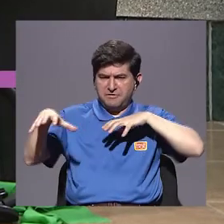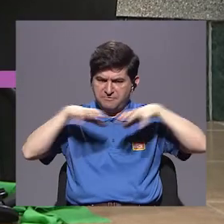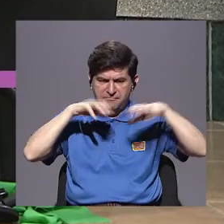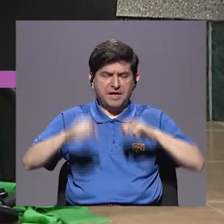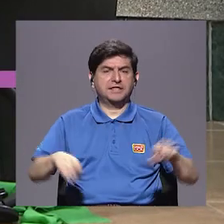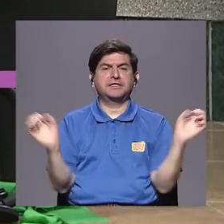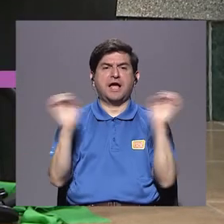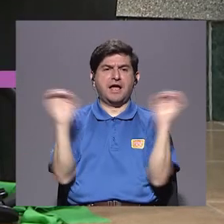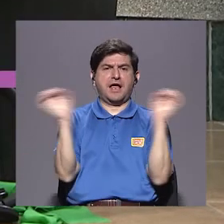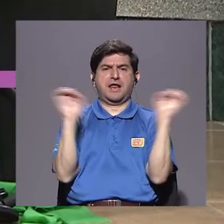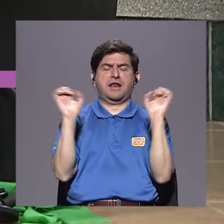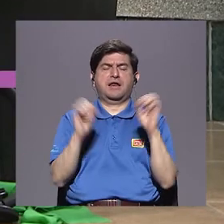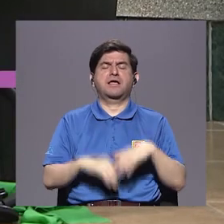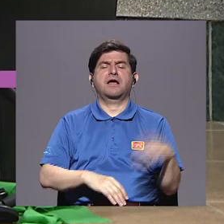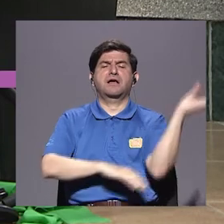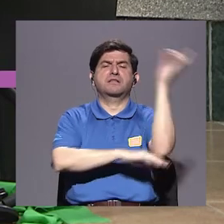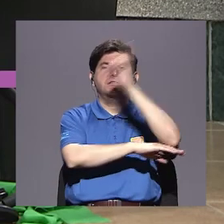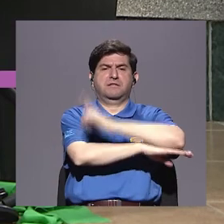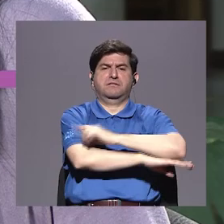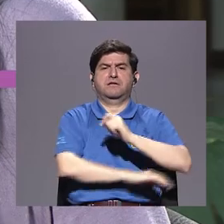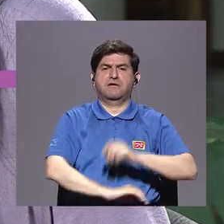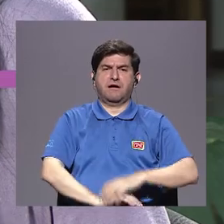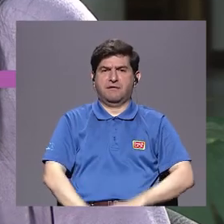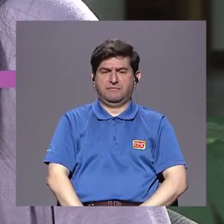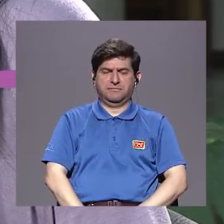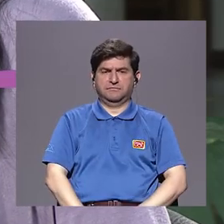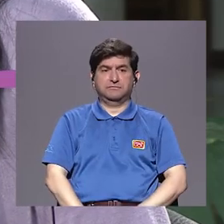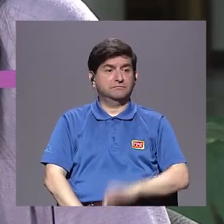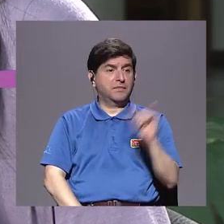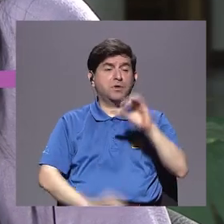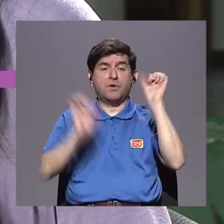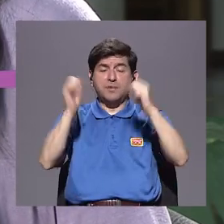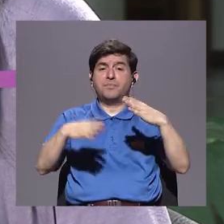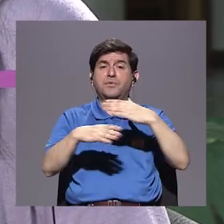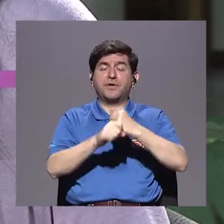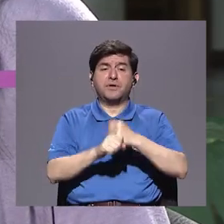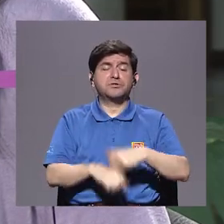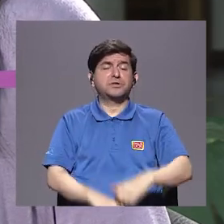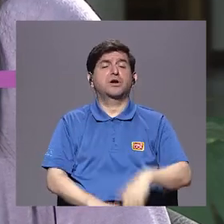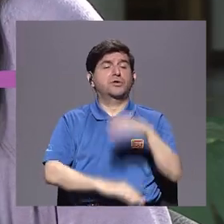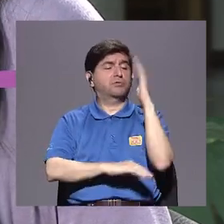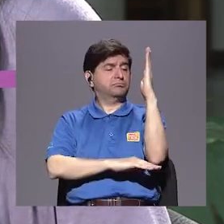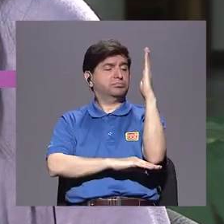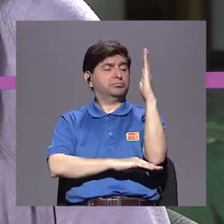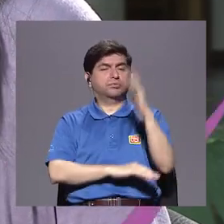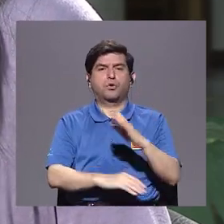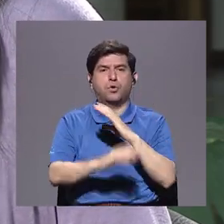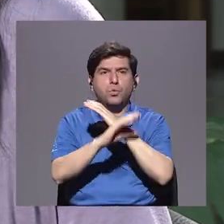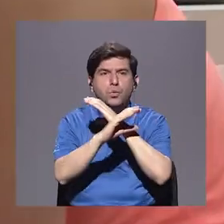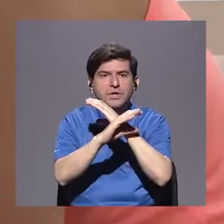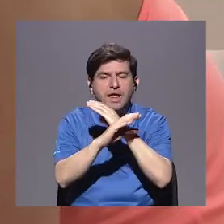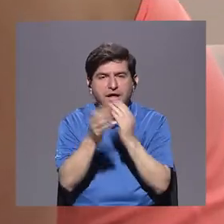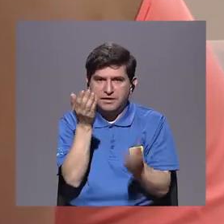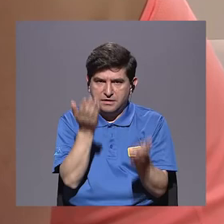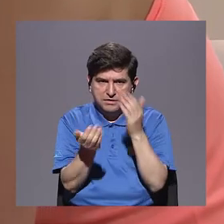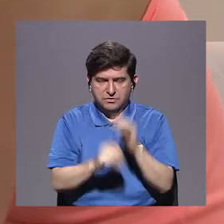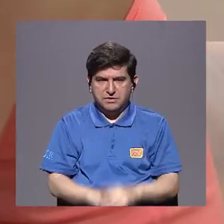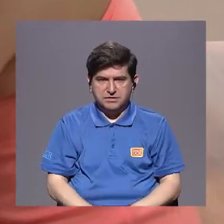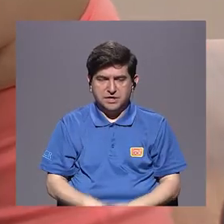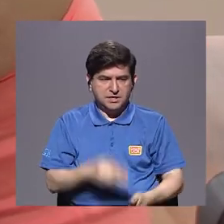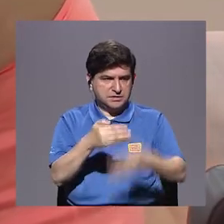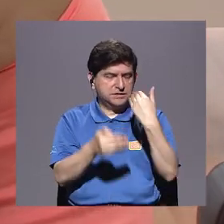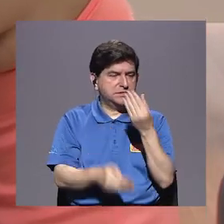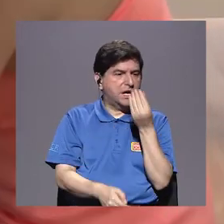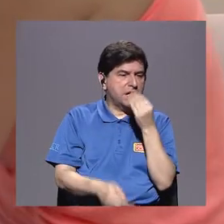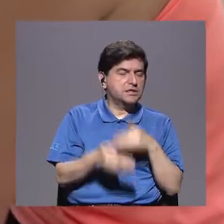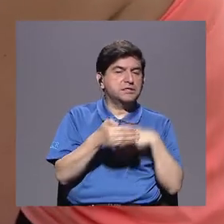perfecto activador de la energía para el día. También podemos realizarlo al mediodía, siempre teniendo cuidado de